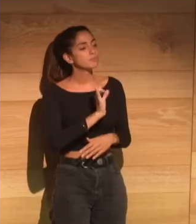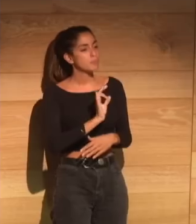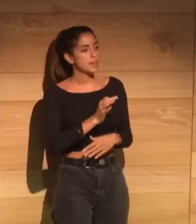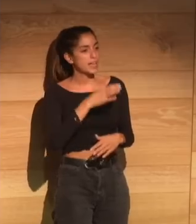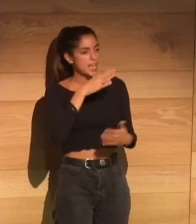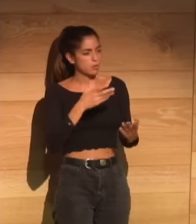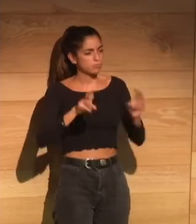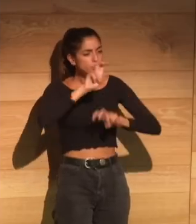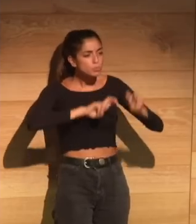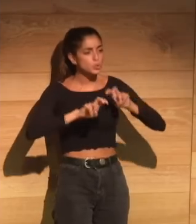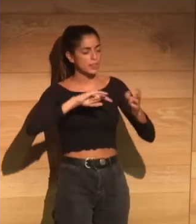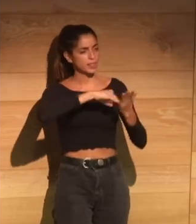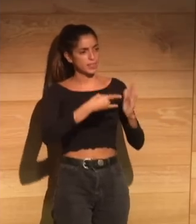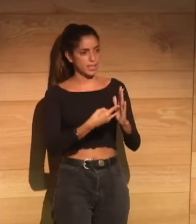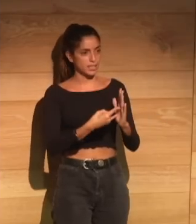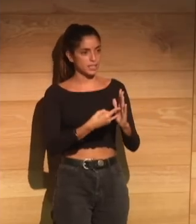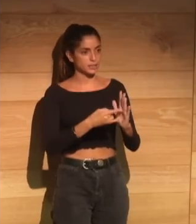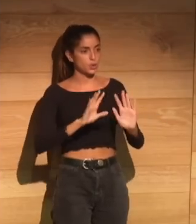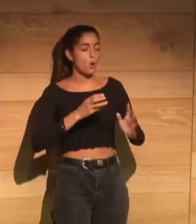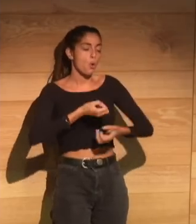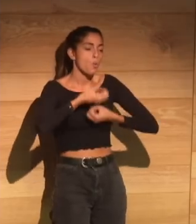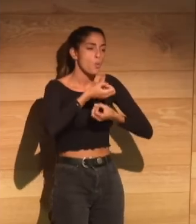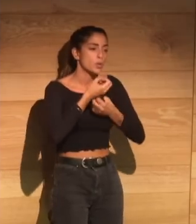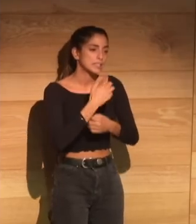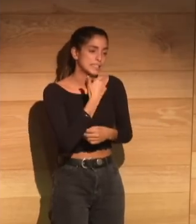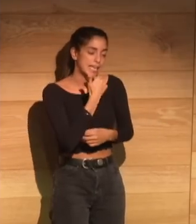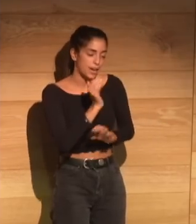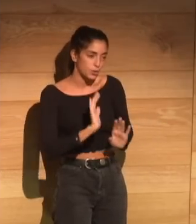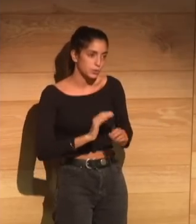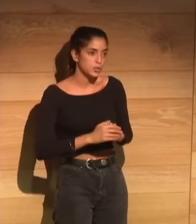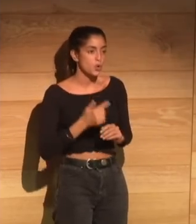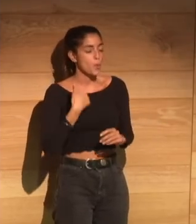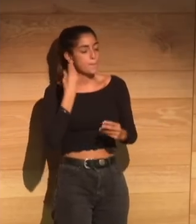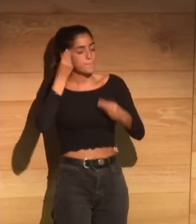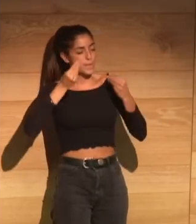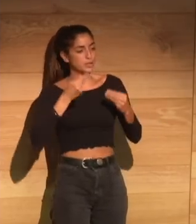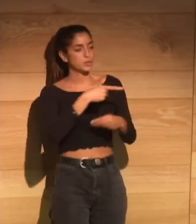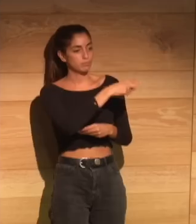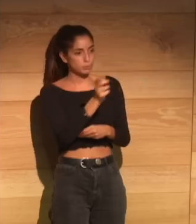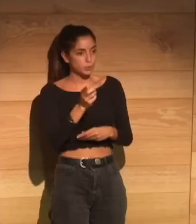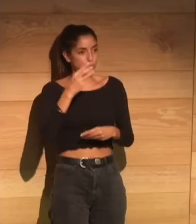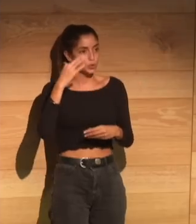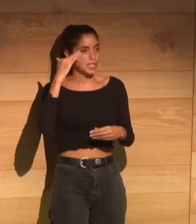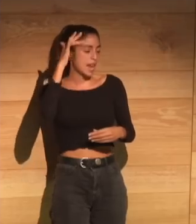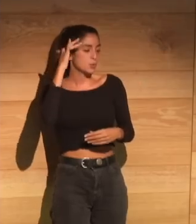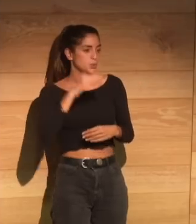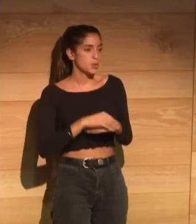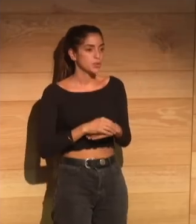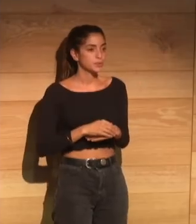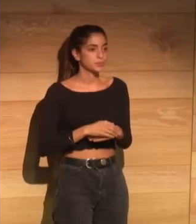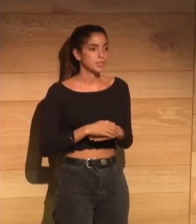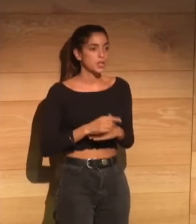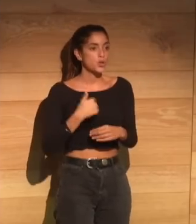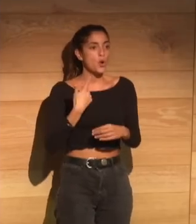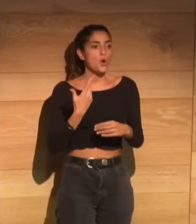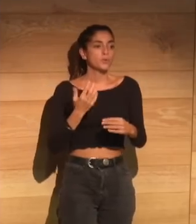de una manera técnica, pero déjame que cuente una cosa, porque creo que a Javi le va a hacer ilusión y porque me la he preparado. A ver. Que es, tengo que volver al Teatro